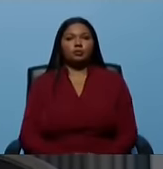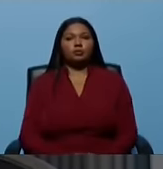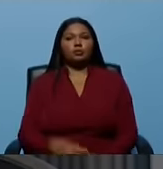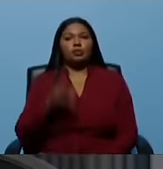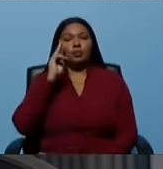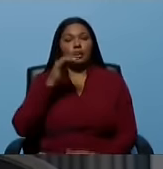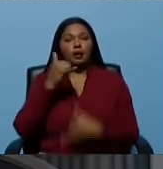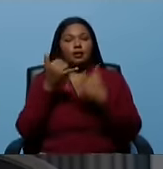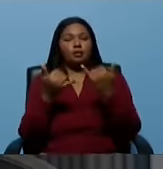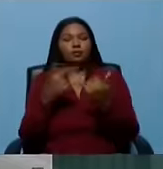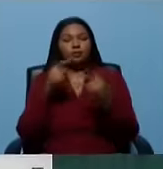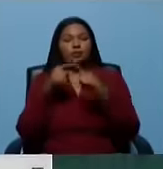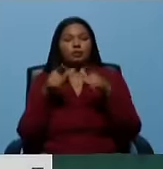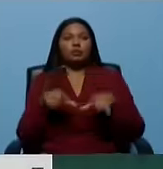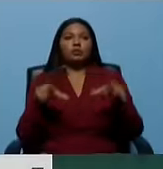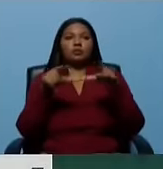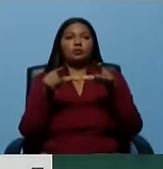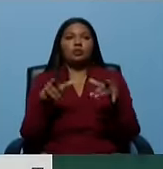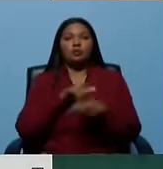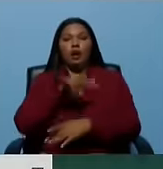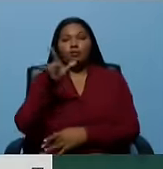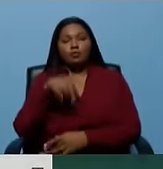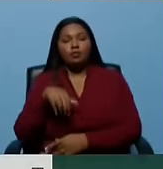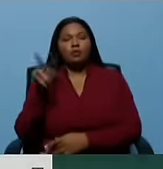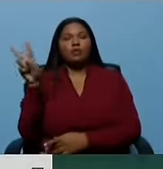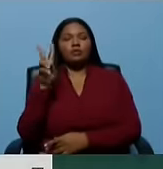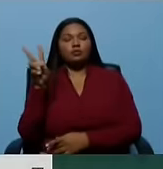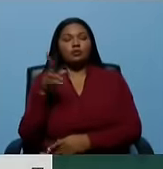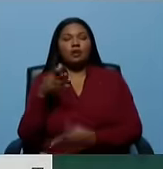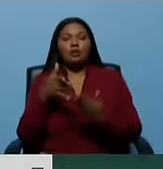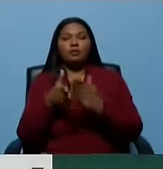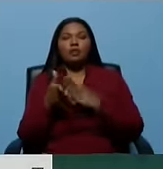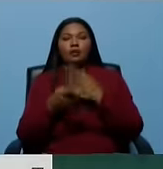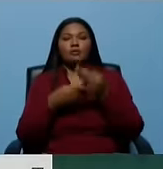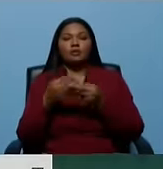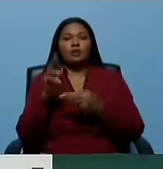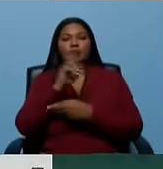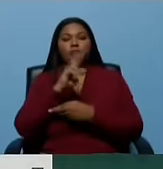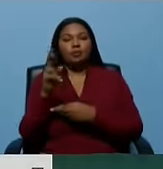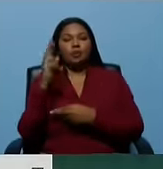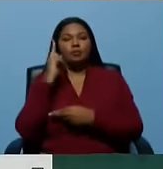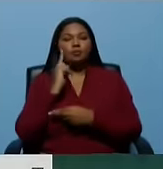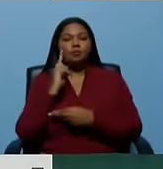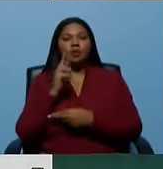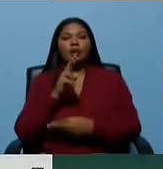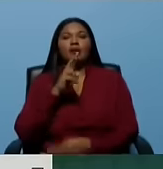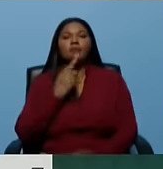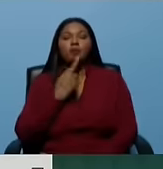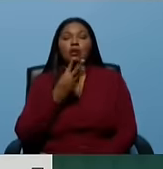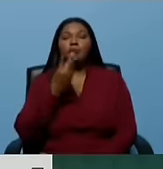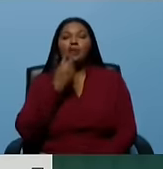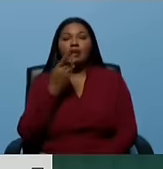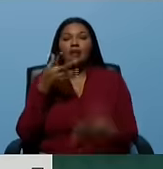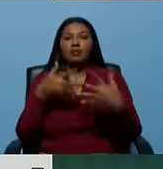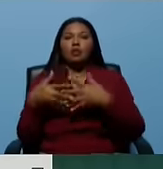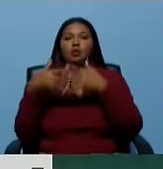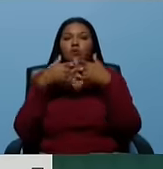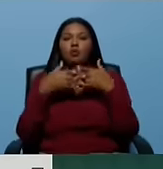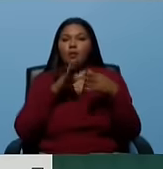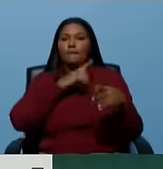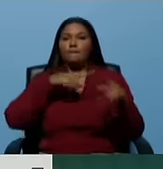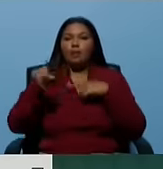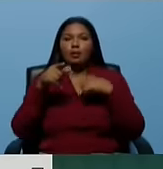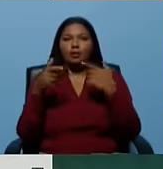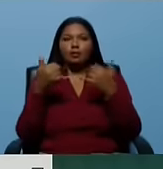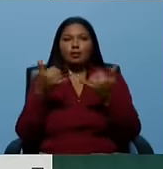de ese de ese derecho que tenemos un avión venezolano que estaba en República Dominicana y Estados Unidos ejecuta aú